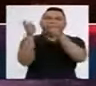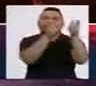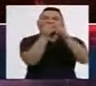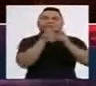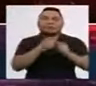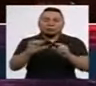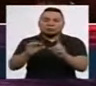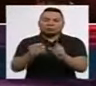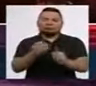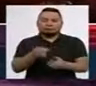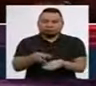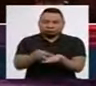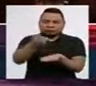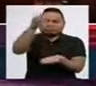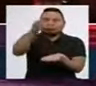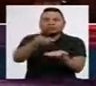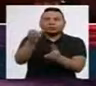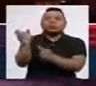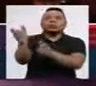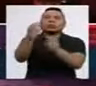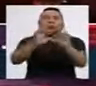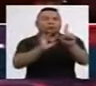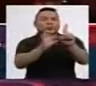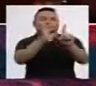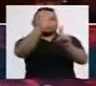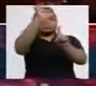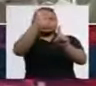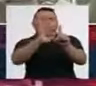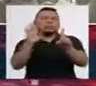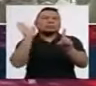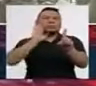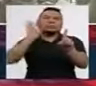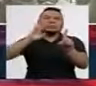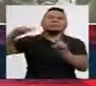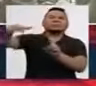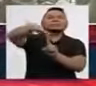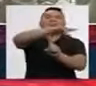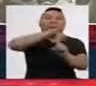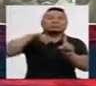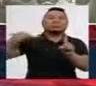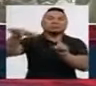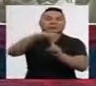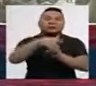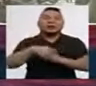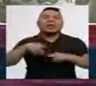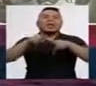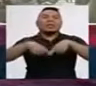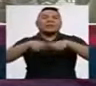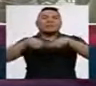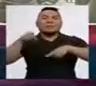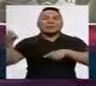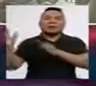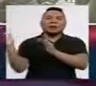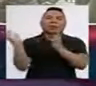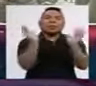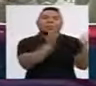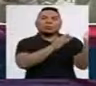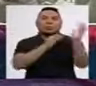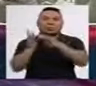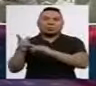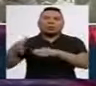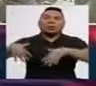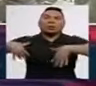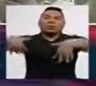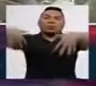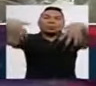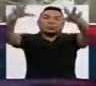de contaminación. Dependiendo del viento, dependiendo de varios factores, es que vamos a tener una limpieza más rápida o